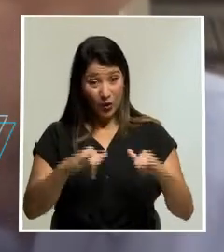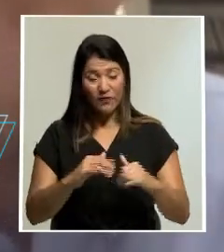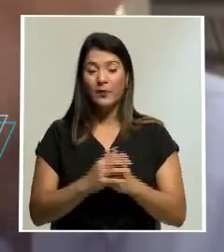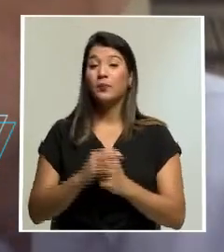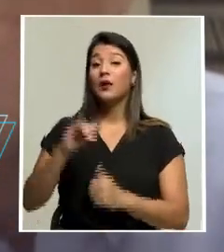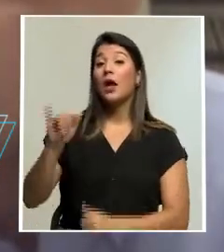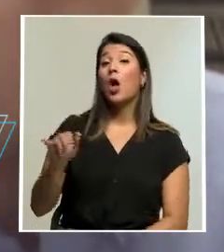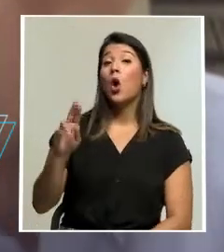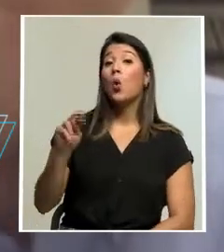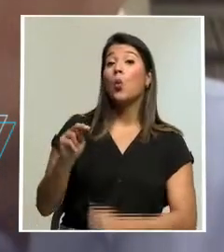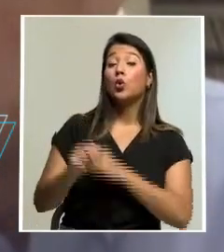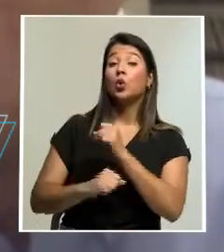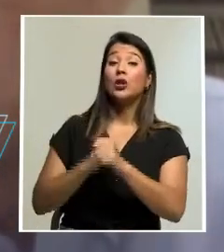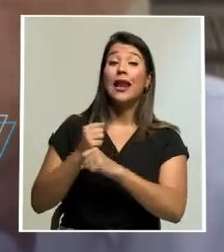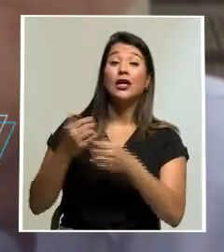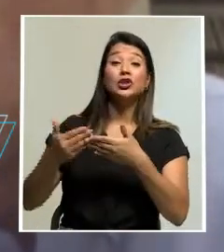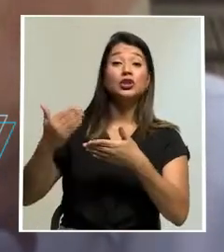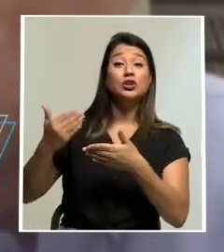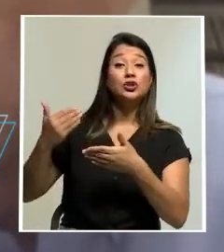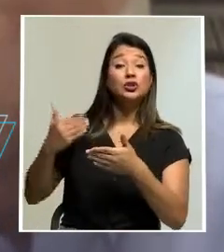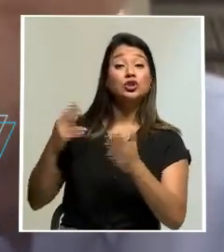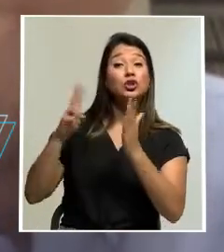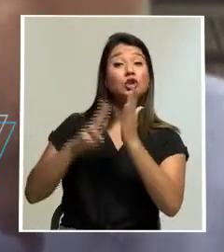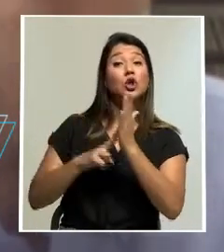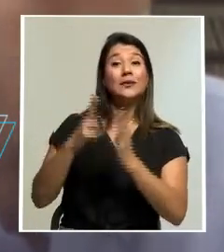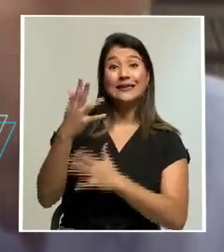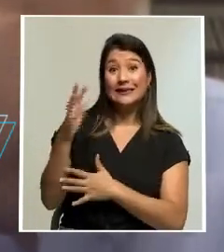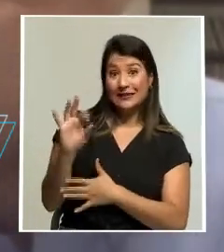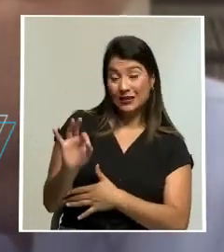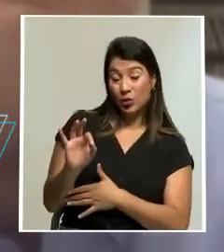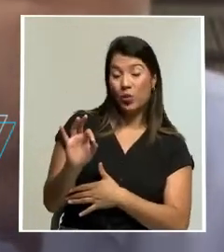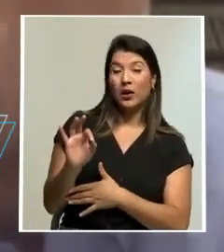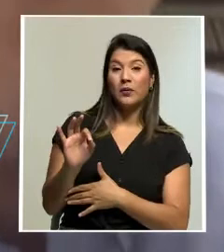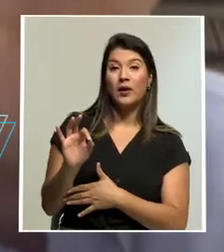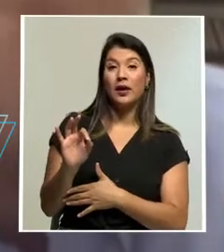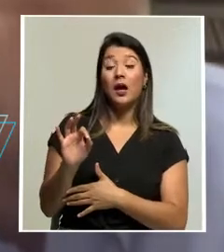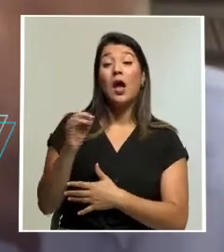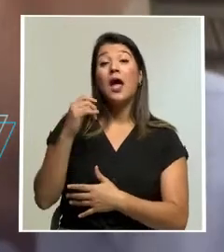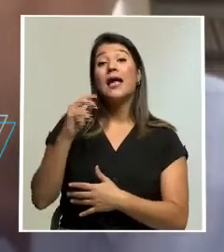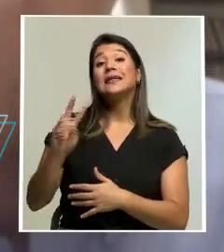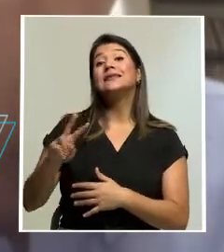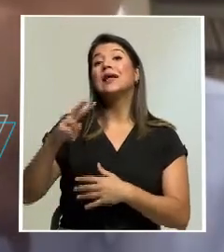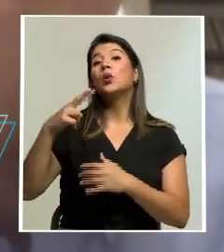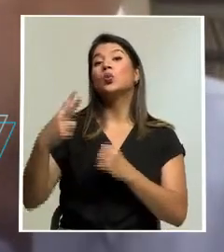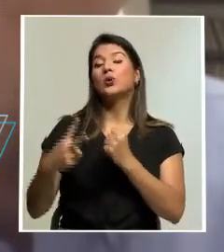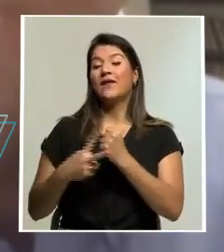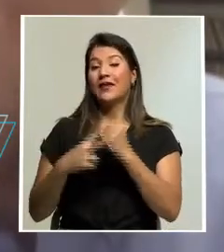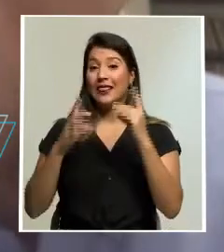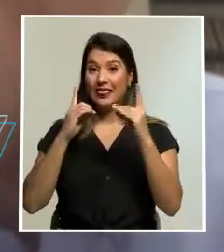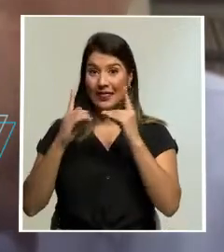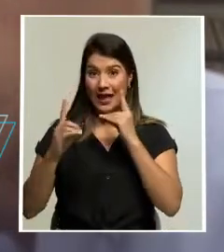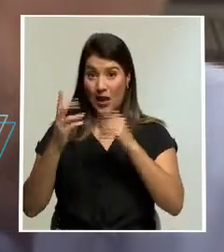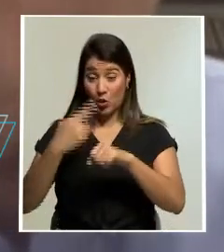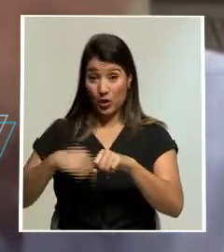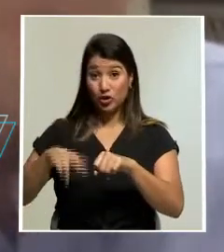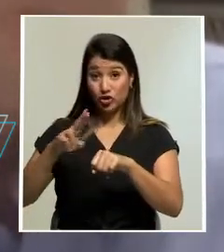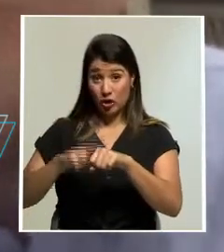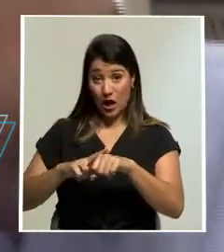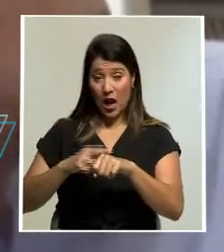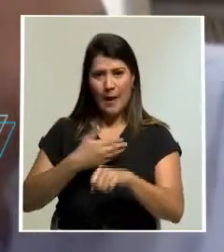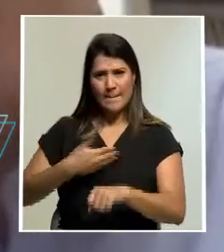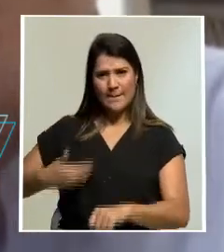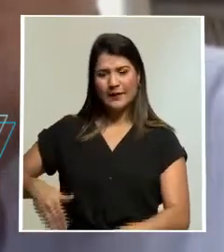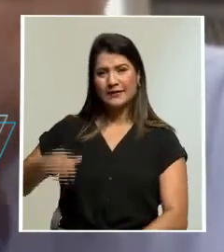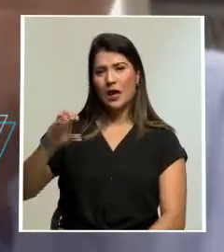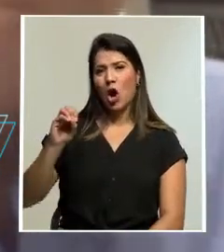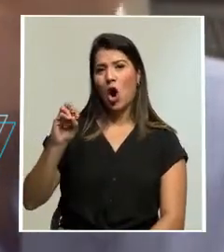año 2019, como resultado del segundo diálogo nacional, Ortega se comprometió